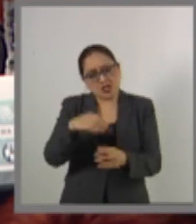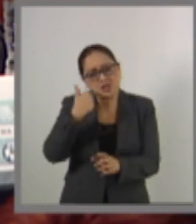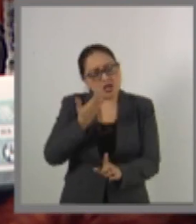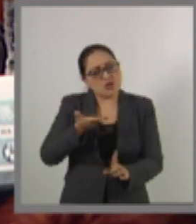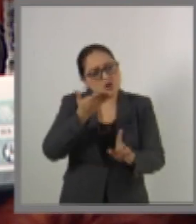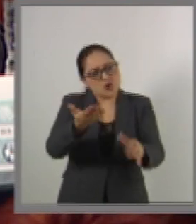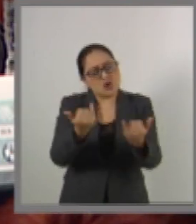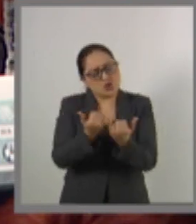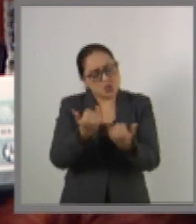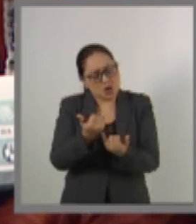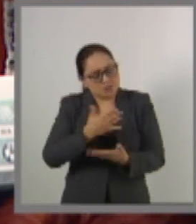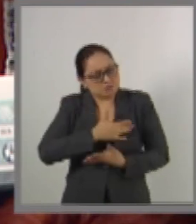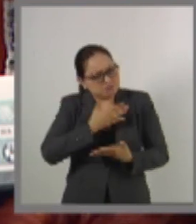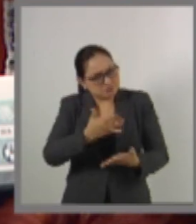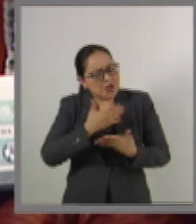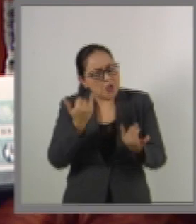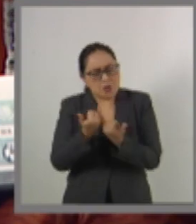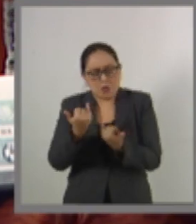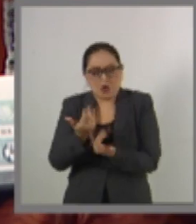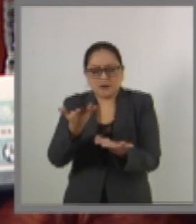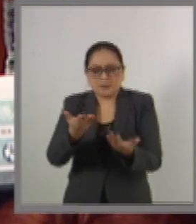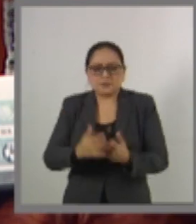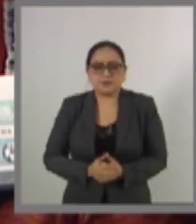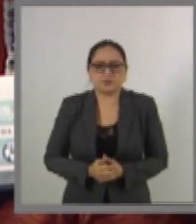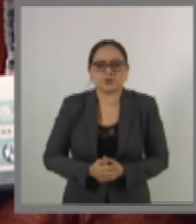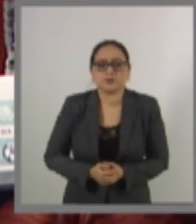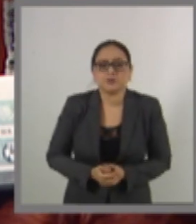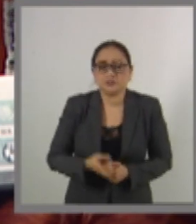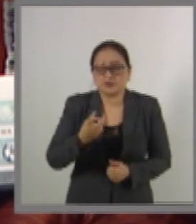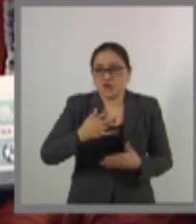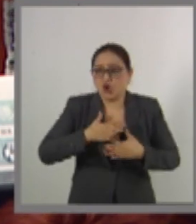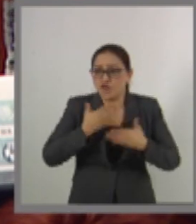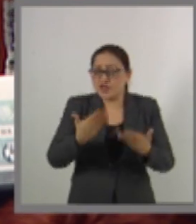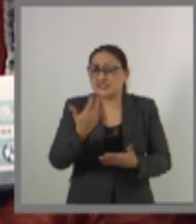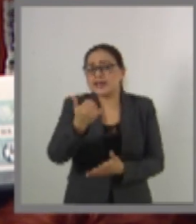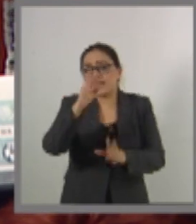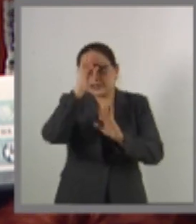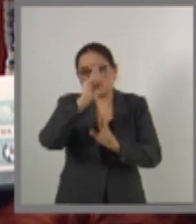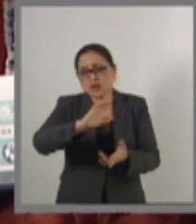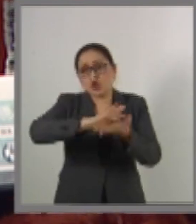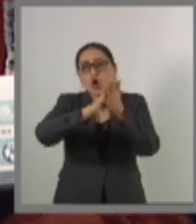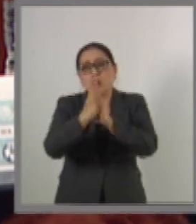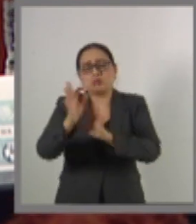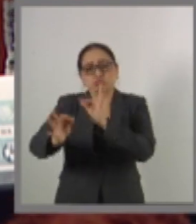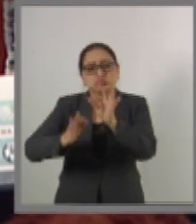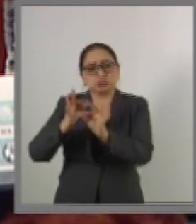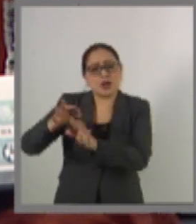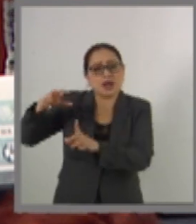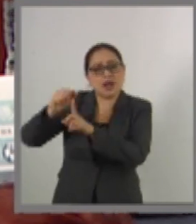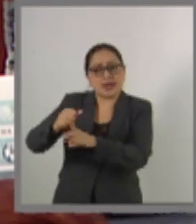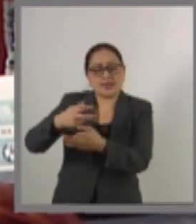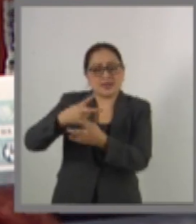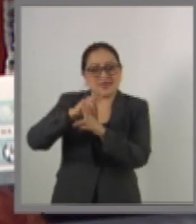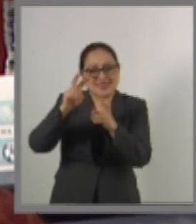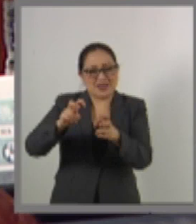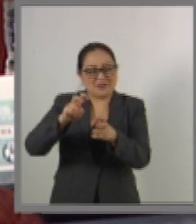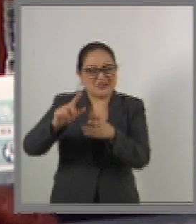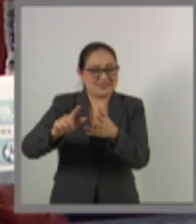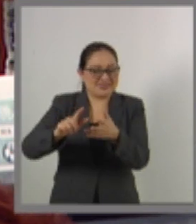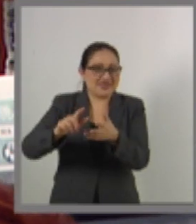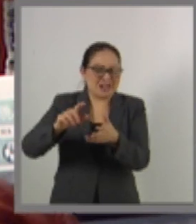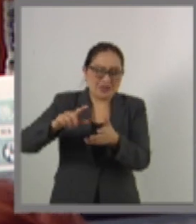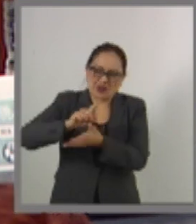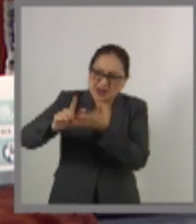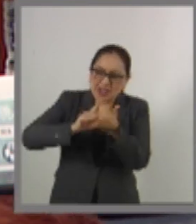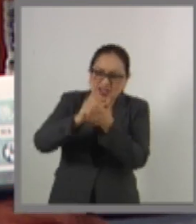buscaré corresponder. Una confianza y un respeto que se tradujo en logros legislativos también. Hoy se está promulgando, o se promulgó hace un